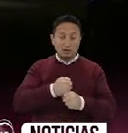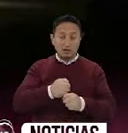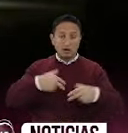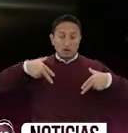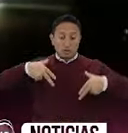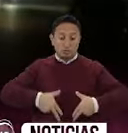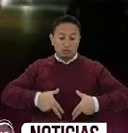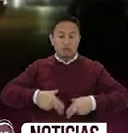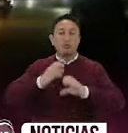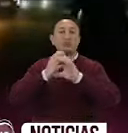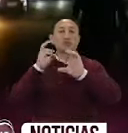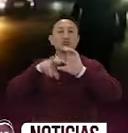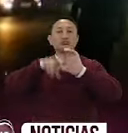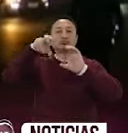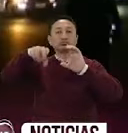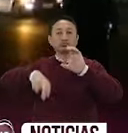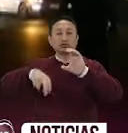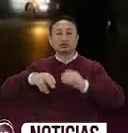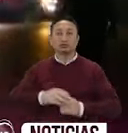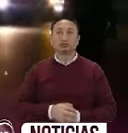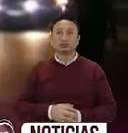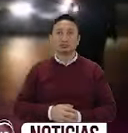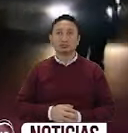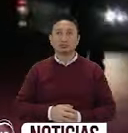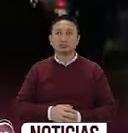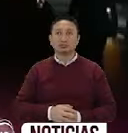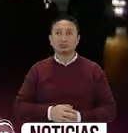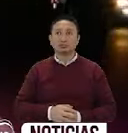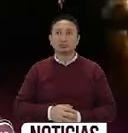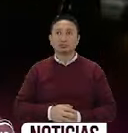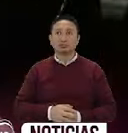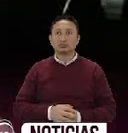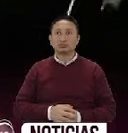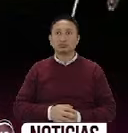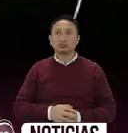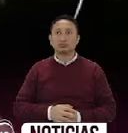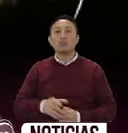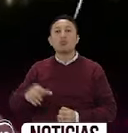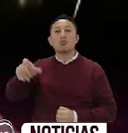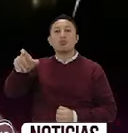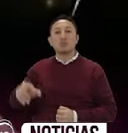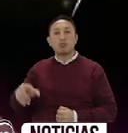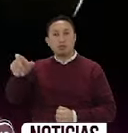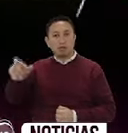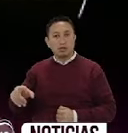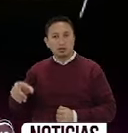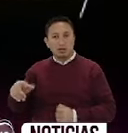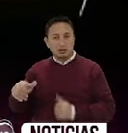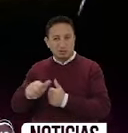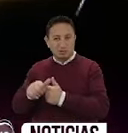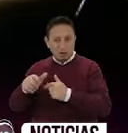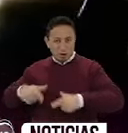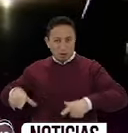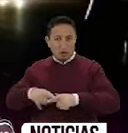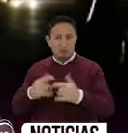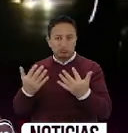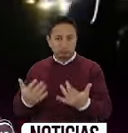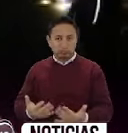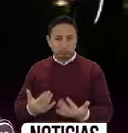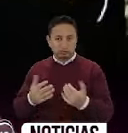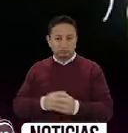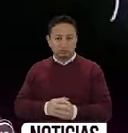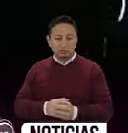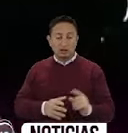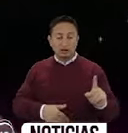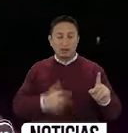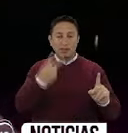un bus de la línea Pedro Carbo, en donde unos ciudadanos que se encontraban en el lugar la esperaban y proceden